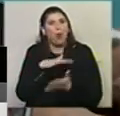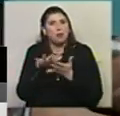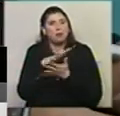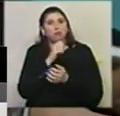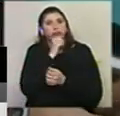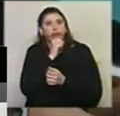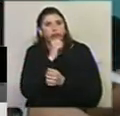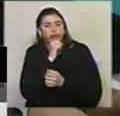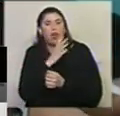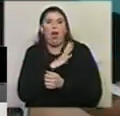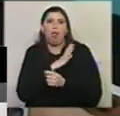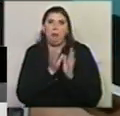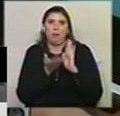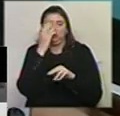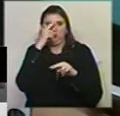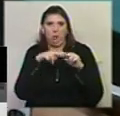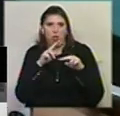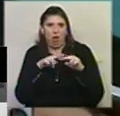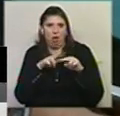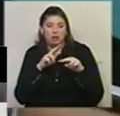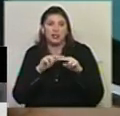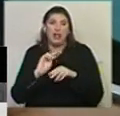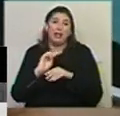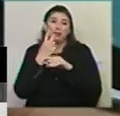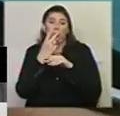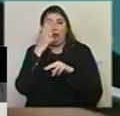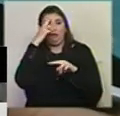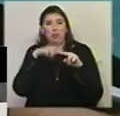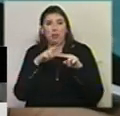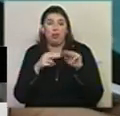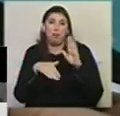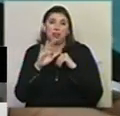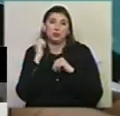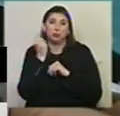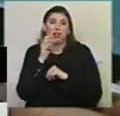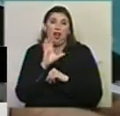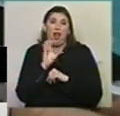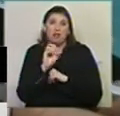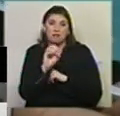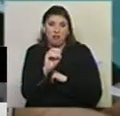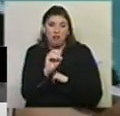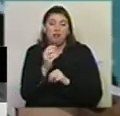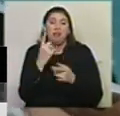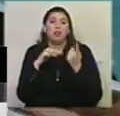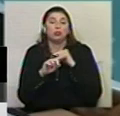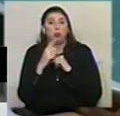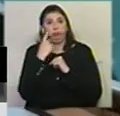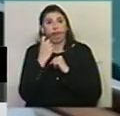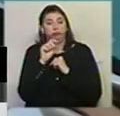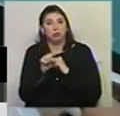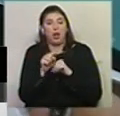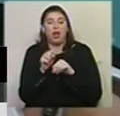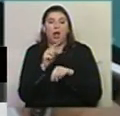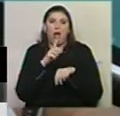crónicas, que, bueno, que la segunda enfermedad crónica más importante es justamente el cáncer, muchos de los cuales cuando se detectan a tiempo se